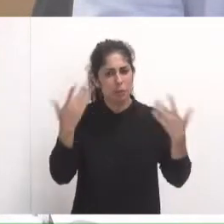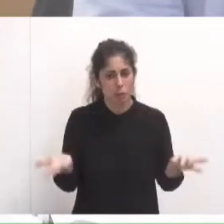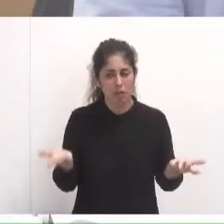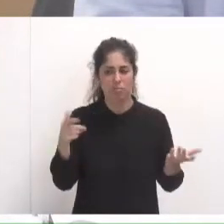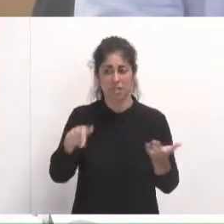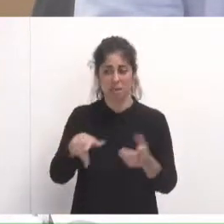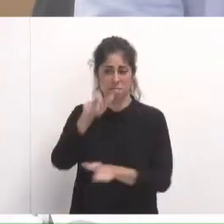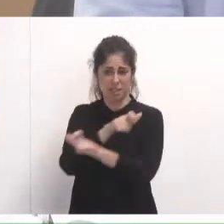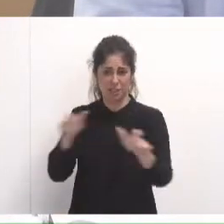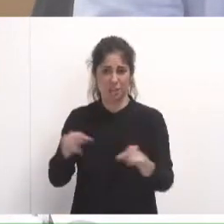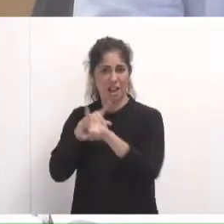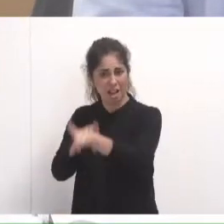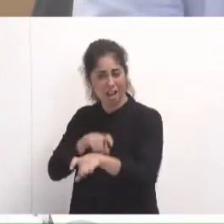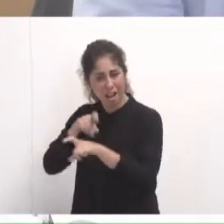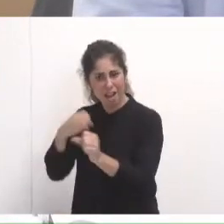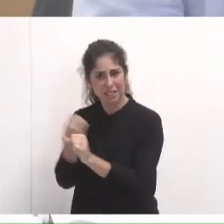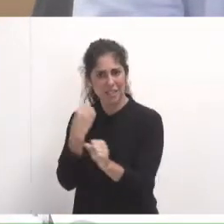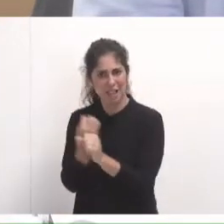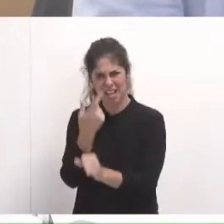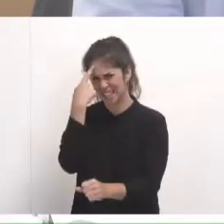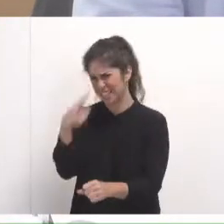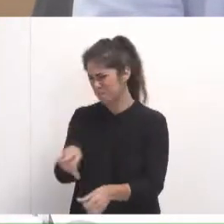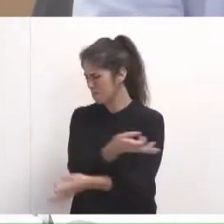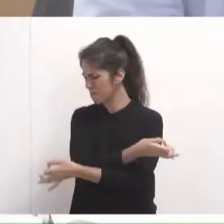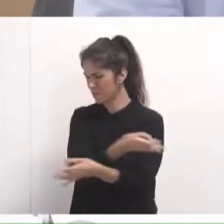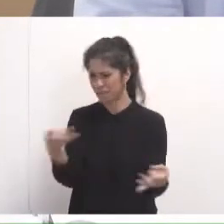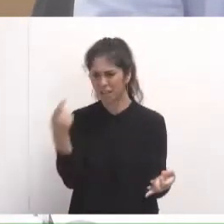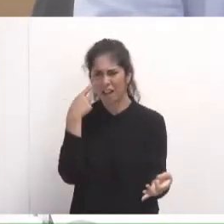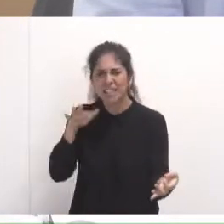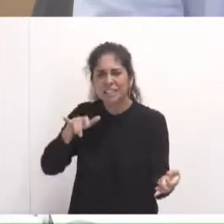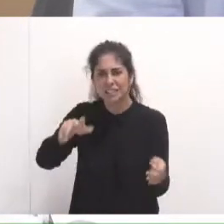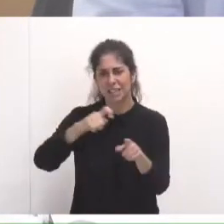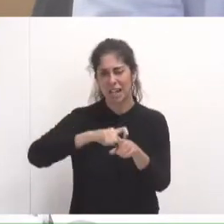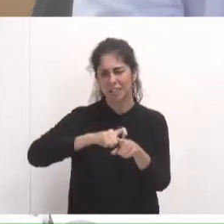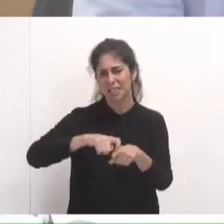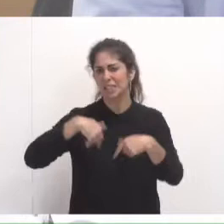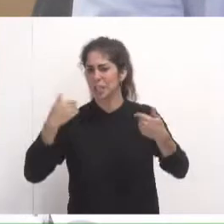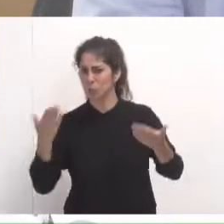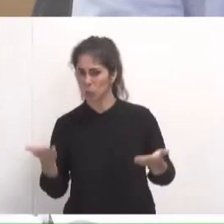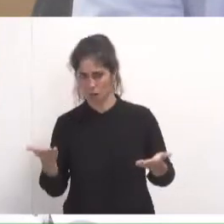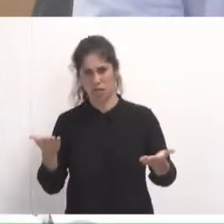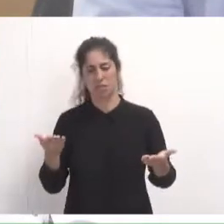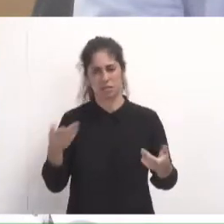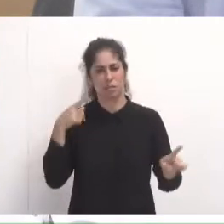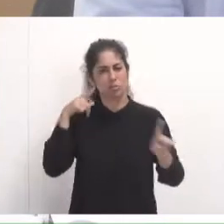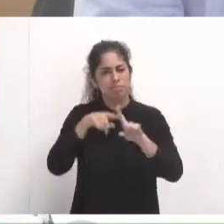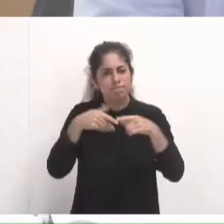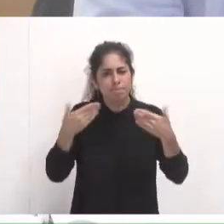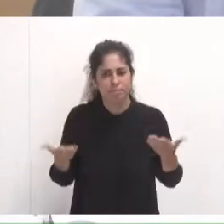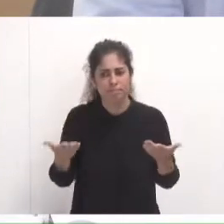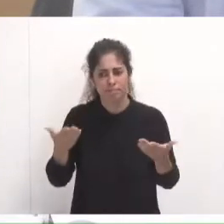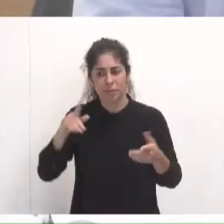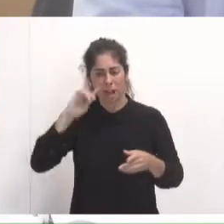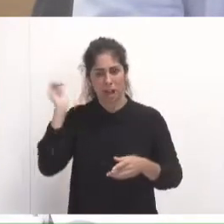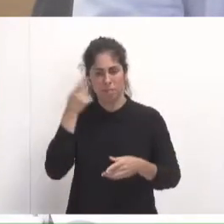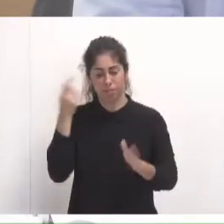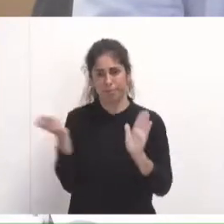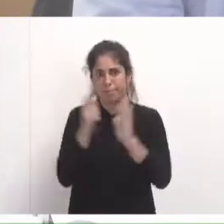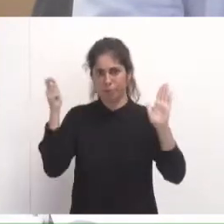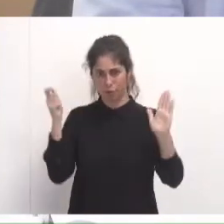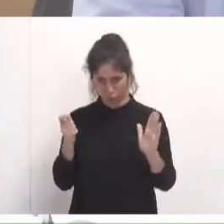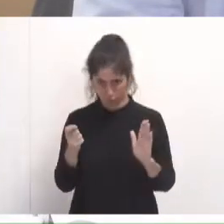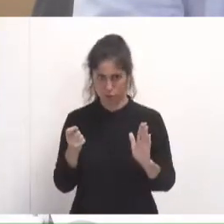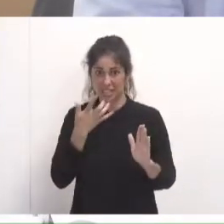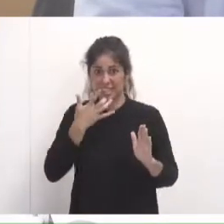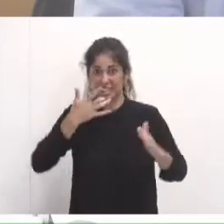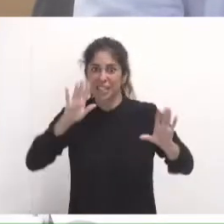focos estén perfectamente informados sobre cuáles son las características para tener, digamos, una detección temprana en caso de que se pueda producir,